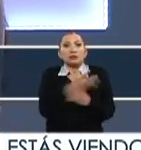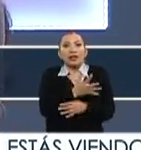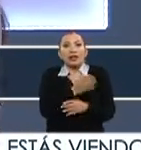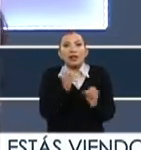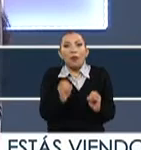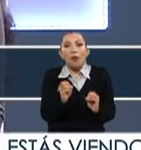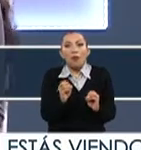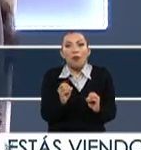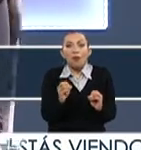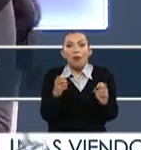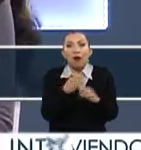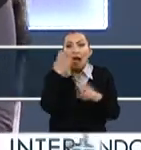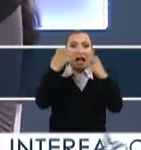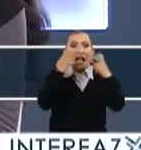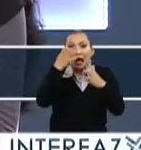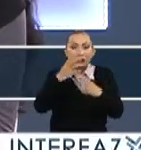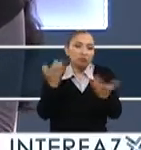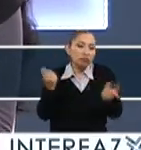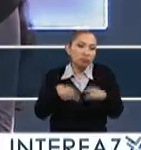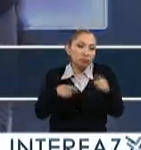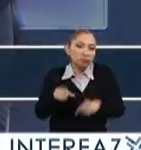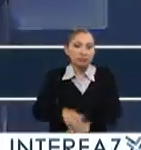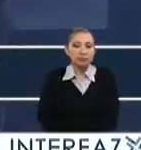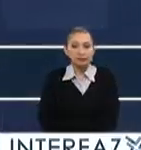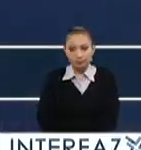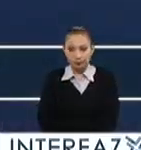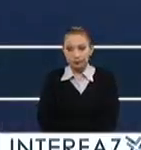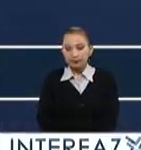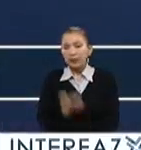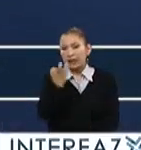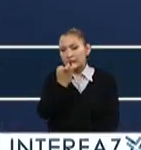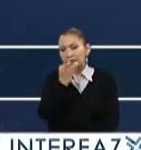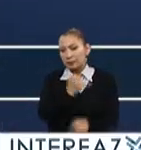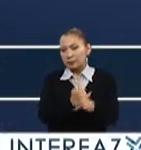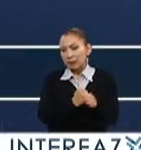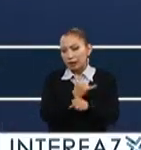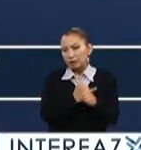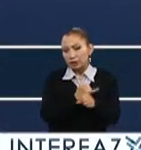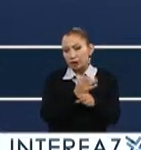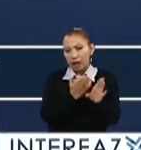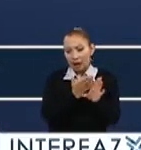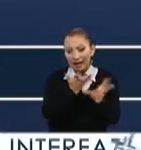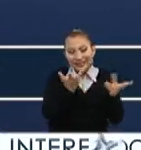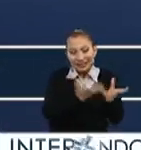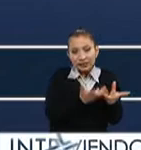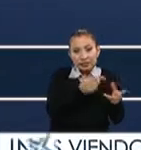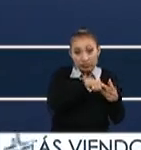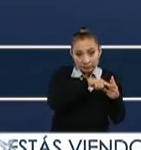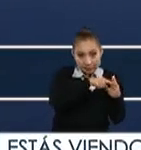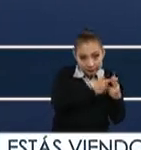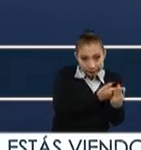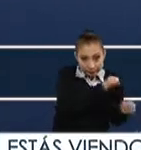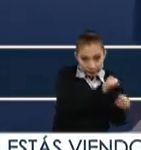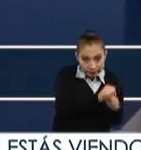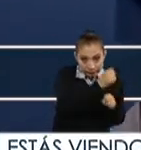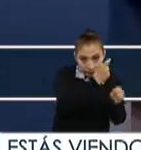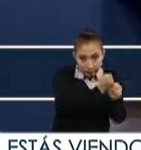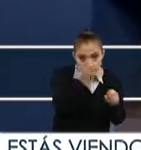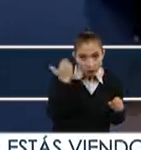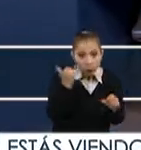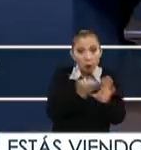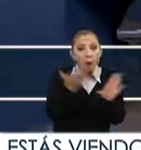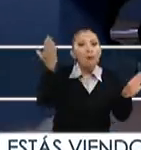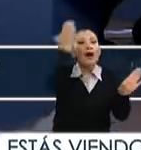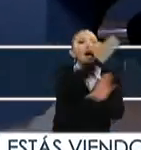nada, o ¿no? entrar en cualquier momento. Sí. ¿Este estudio se empezó a realizar a partir del sismo del año pasado o